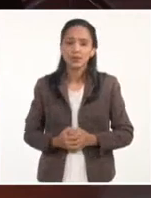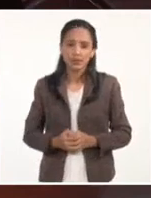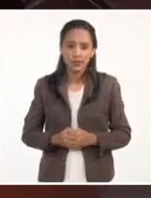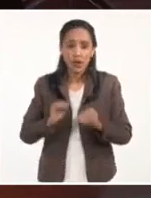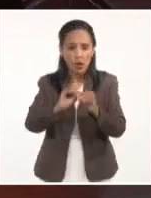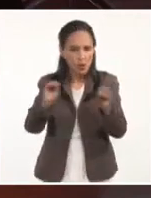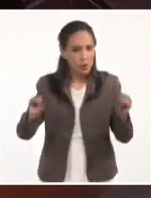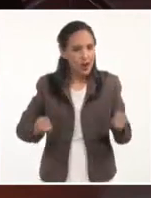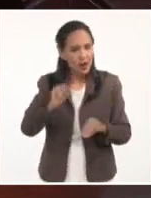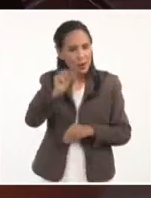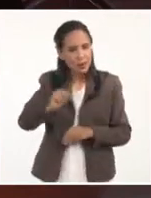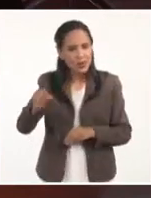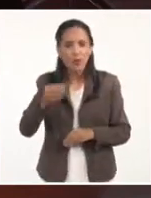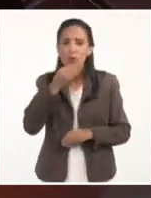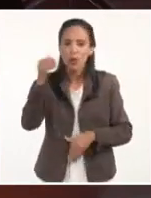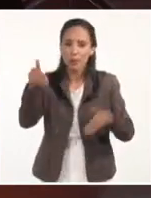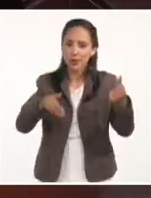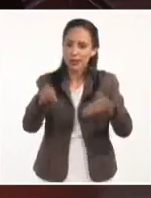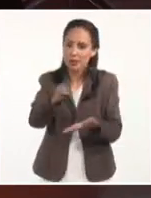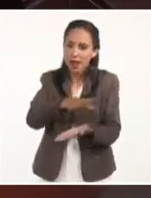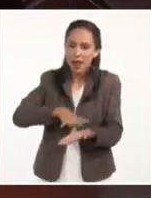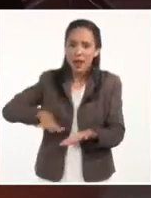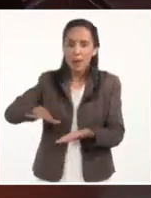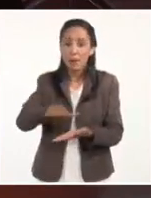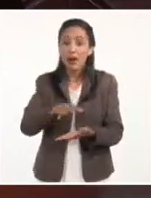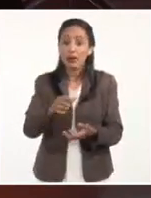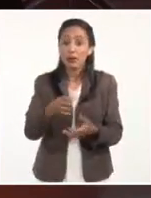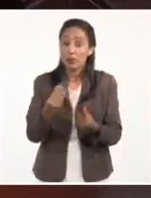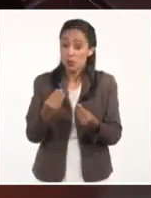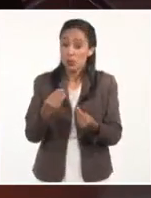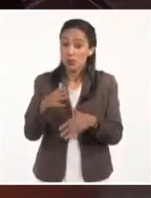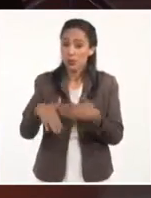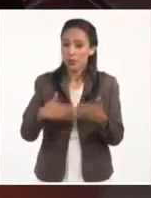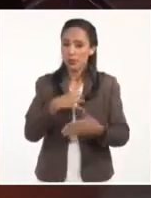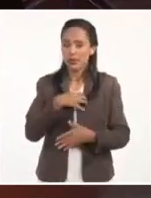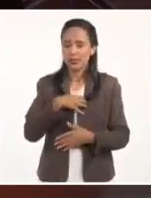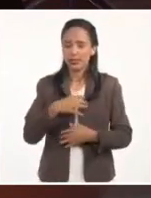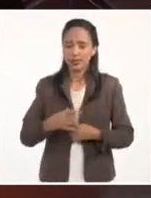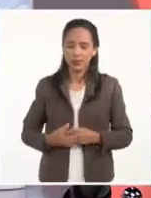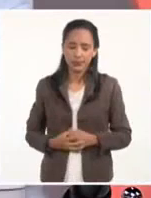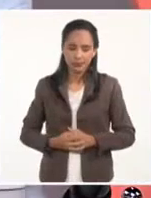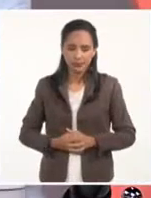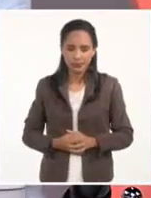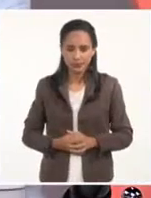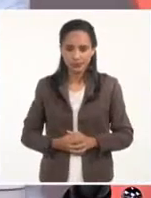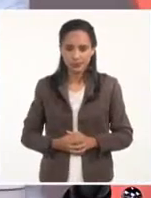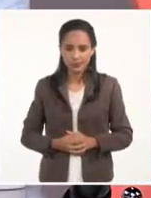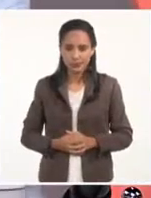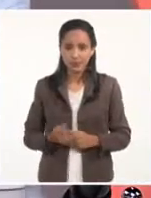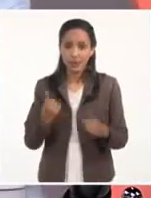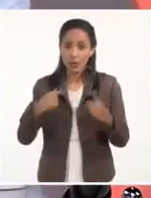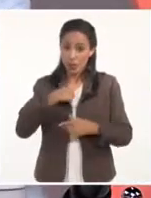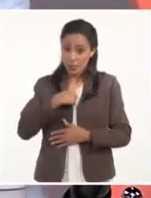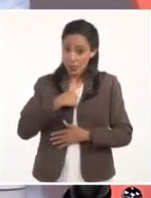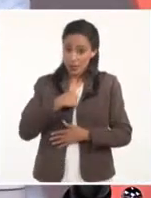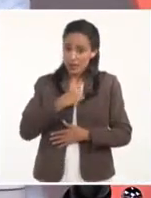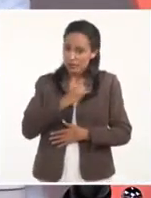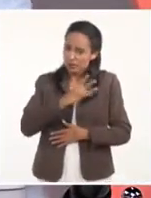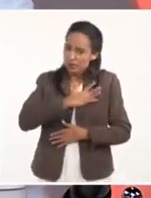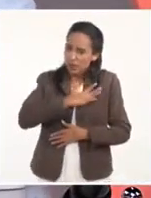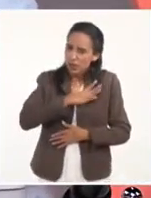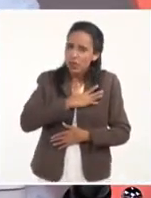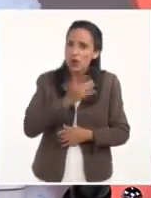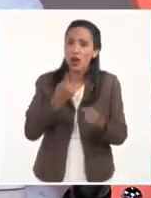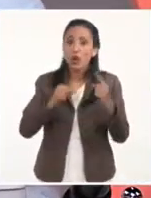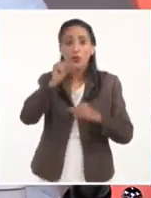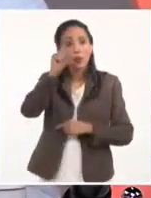hacerlas partícipes y desde el barrio por sus grandes desafíos que tenemos y algo más que a mí en lo particular me ha dolido a algunas personas que uno